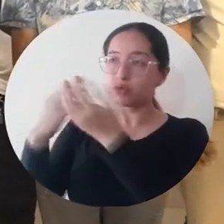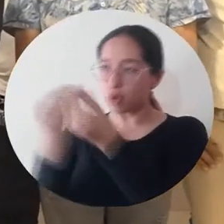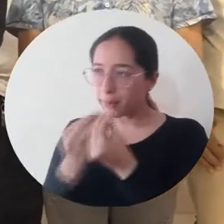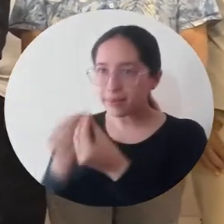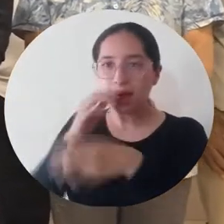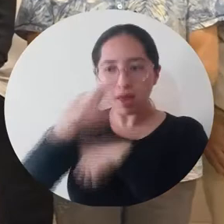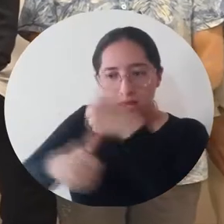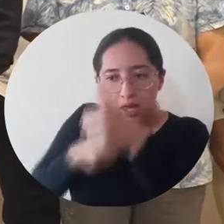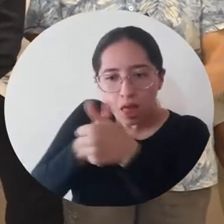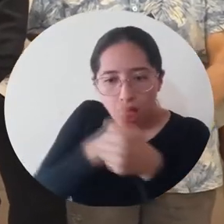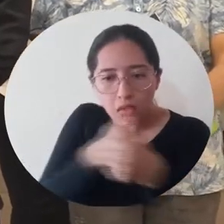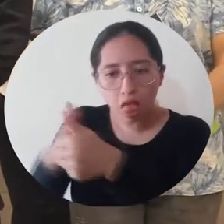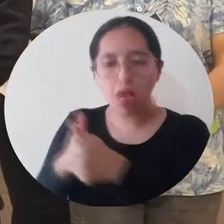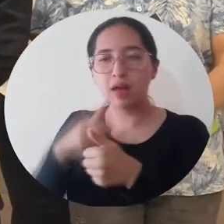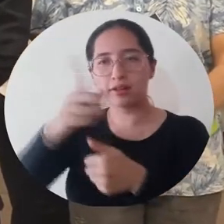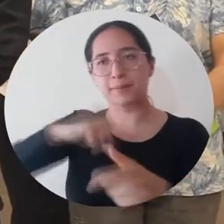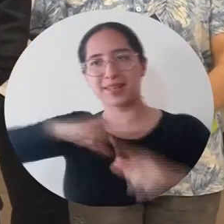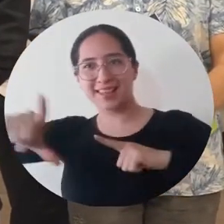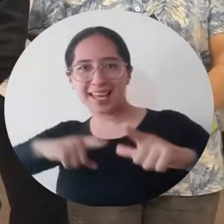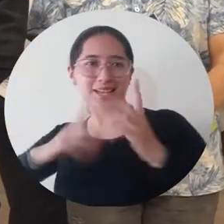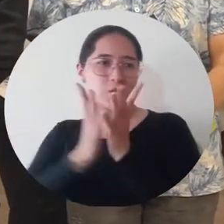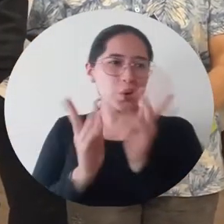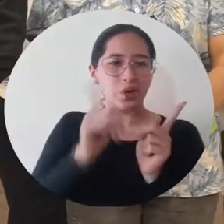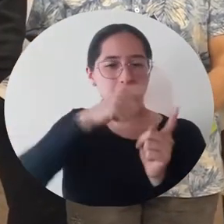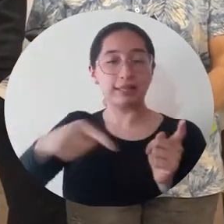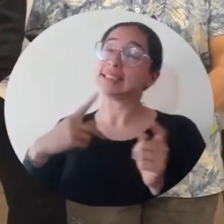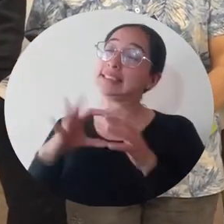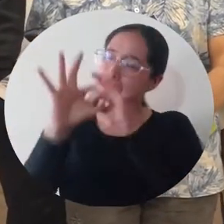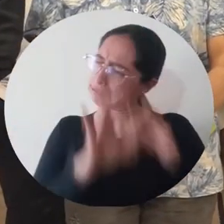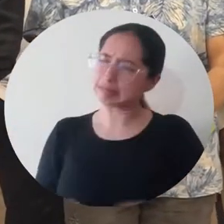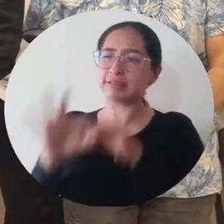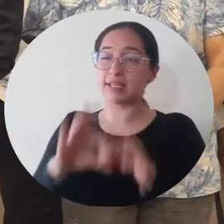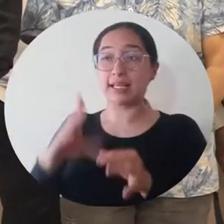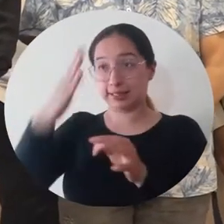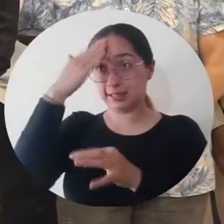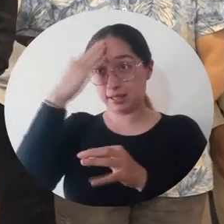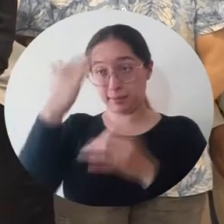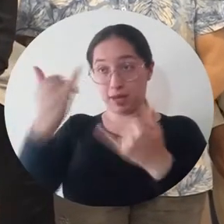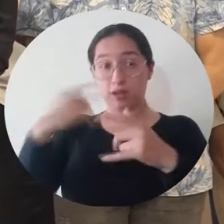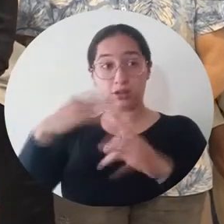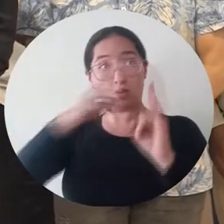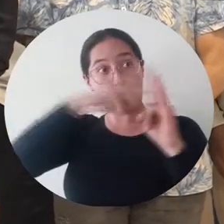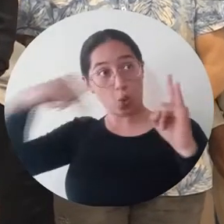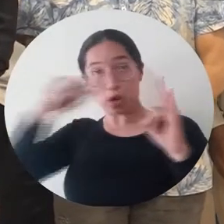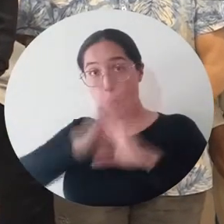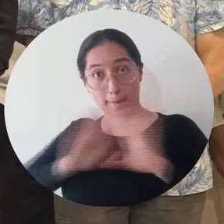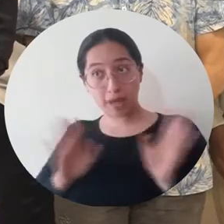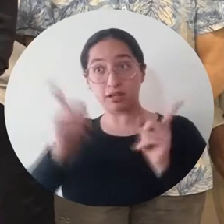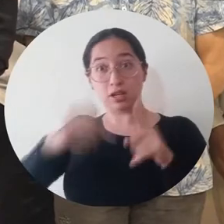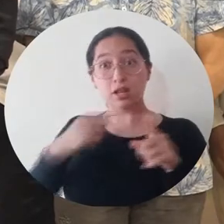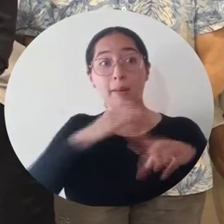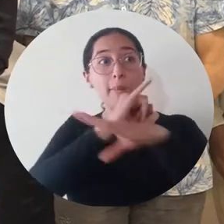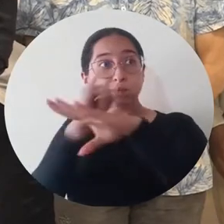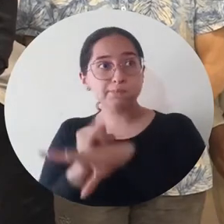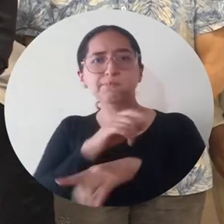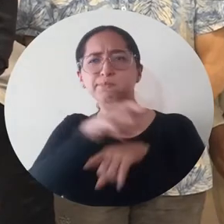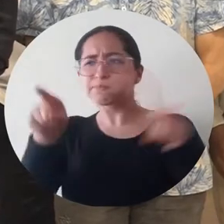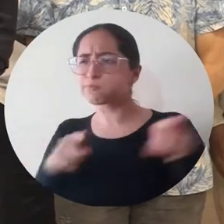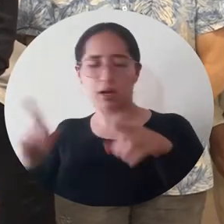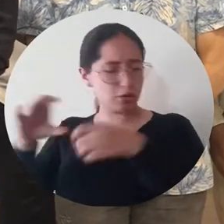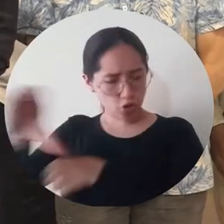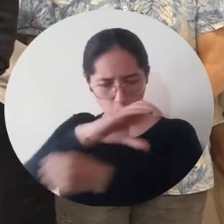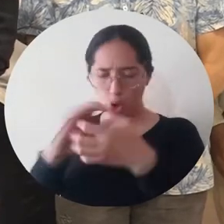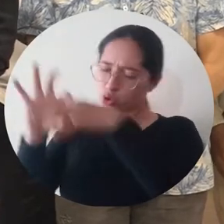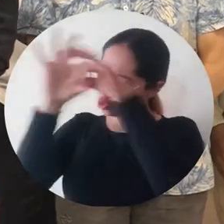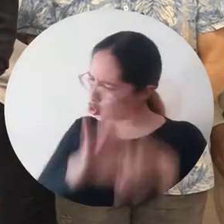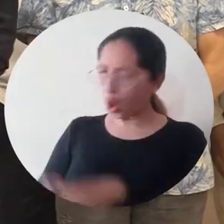y ojalá podamos establecer esos comités de seguimiento periódico con las comunidades, con los líderes estudiantiles. Seguramente nos movilizaremos también en función no